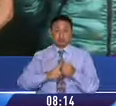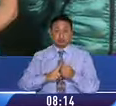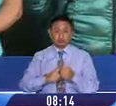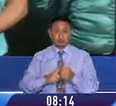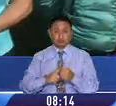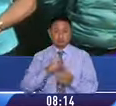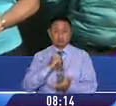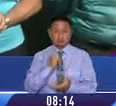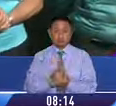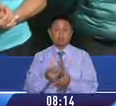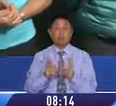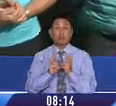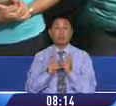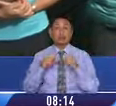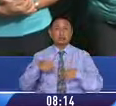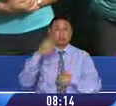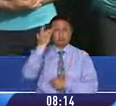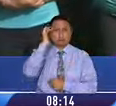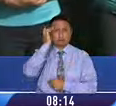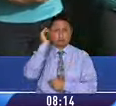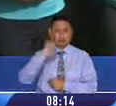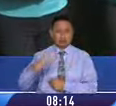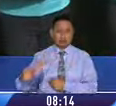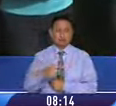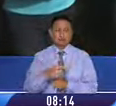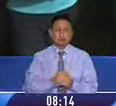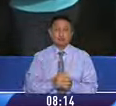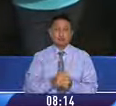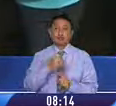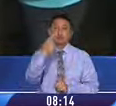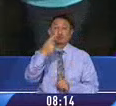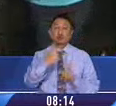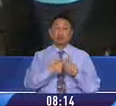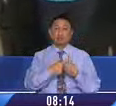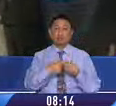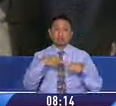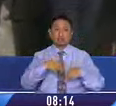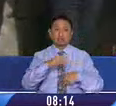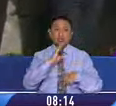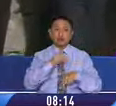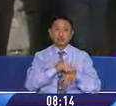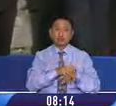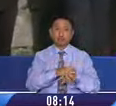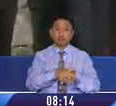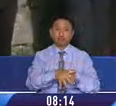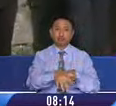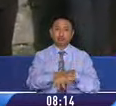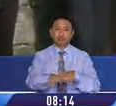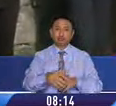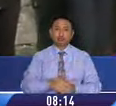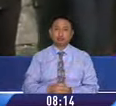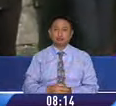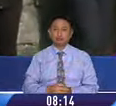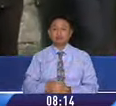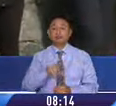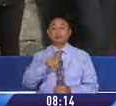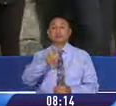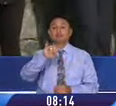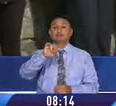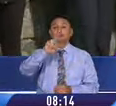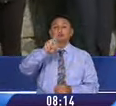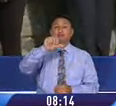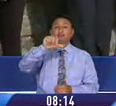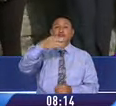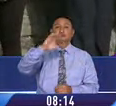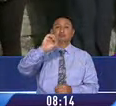supuesto, nuestros vecinos están preocupados porque hace más de un mes se desperdicia el líquido vital aquí en la calle Viracocha. Miren ustedes